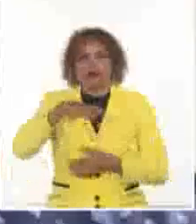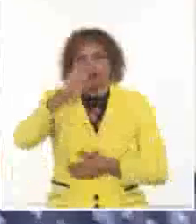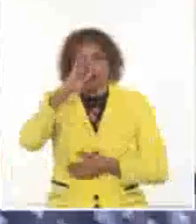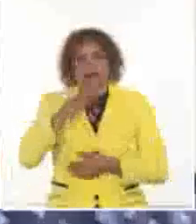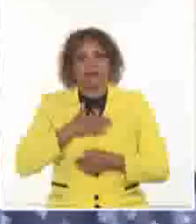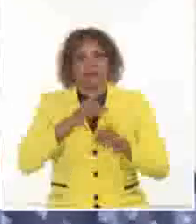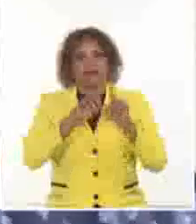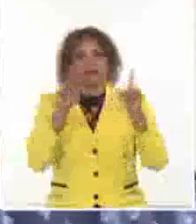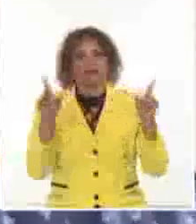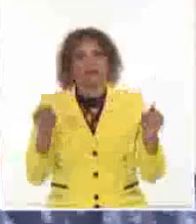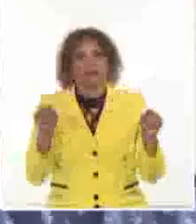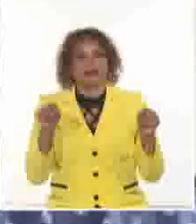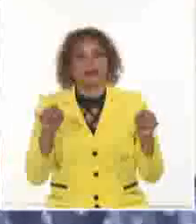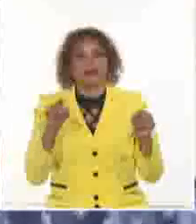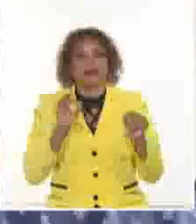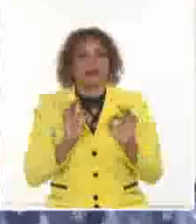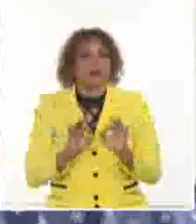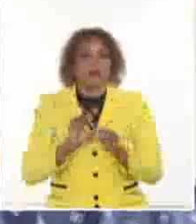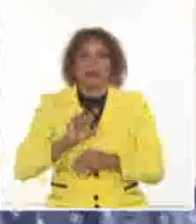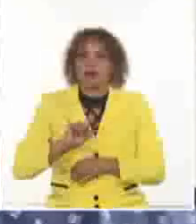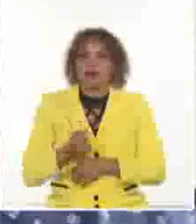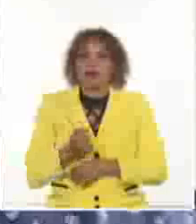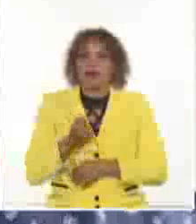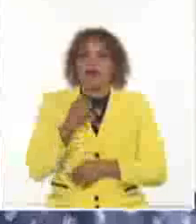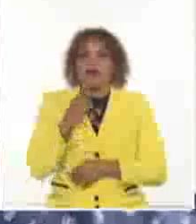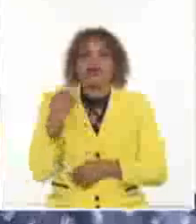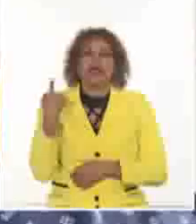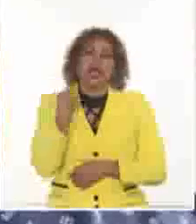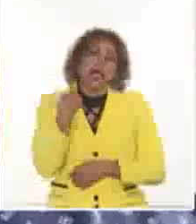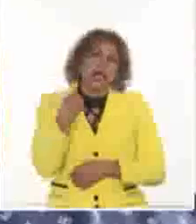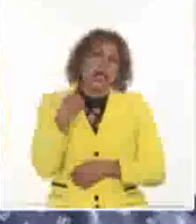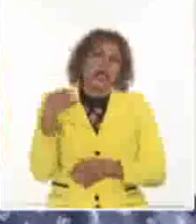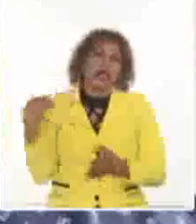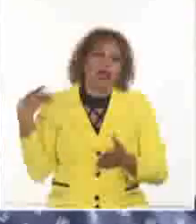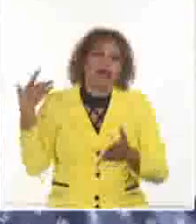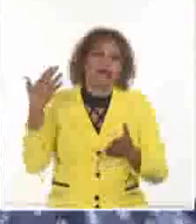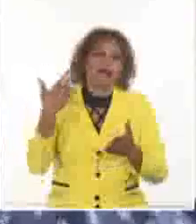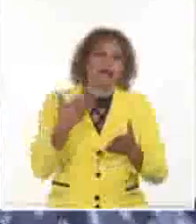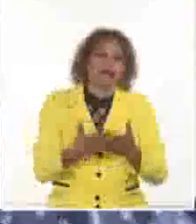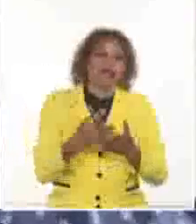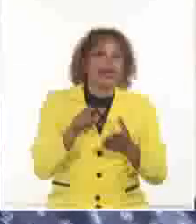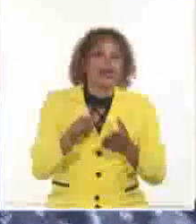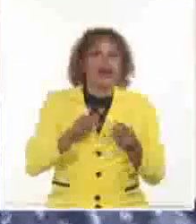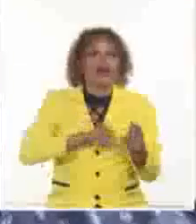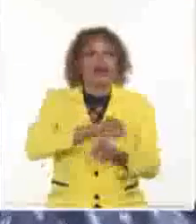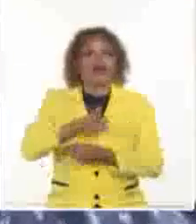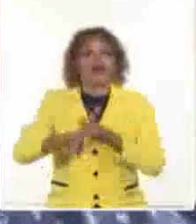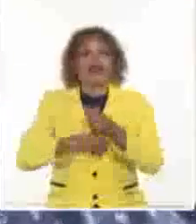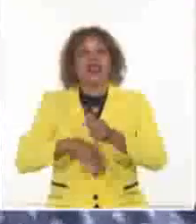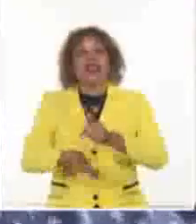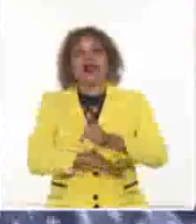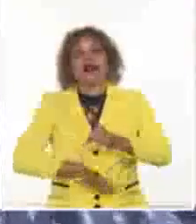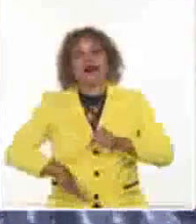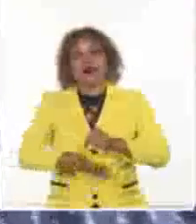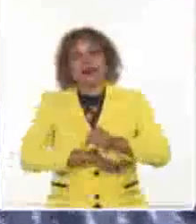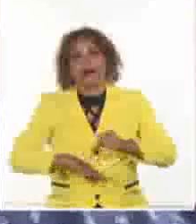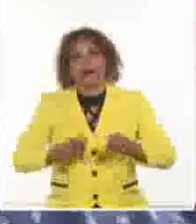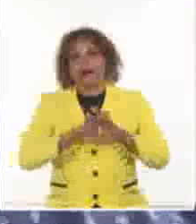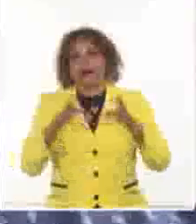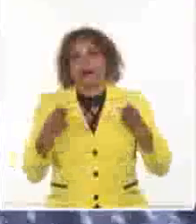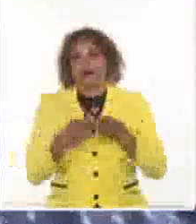género que a través del tiempo ya se ha convertido en la base de todo lo que está sucediendo con la